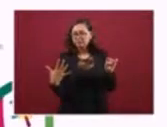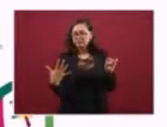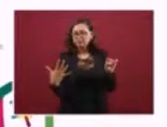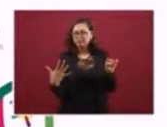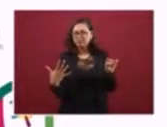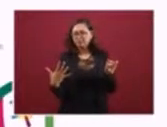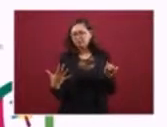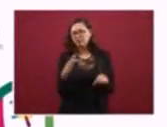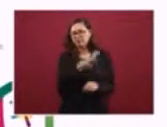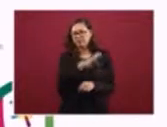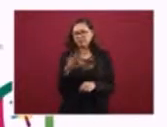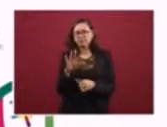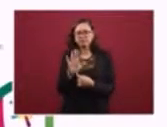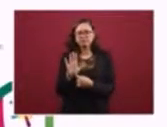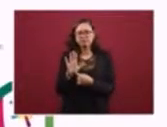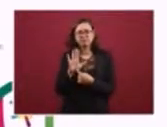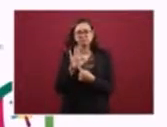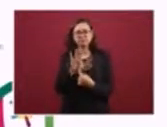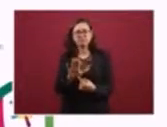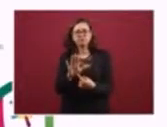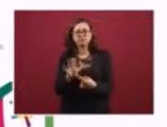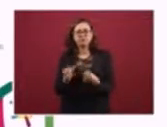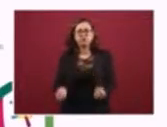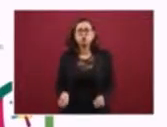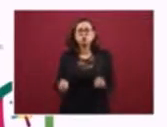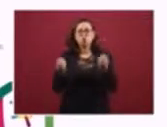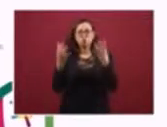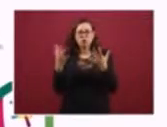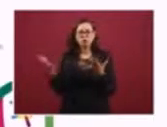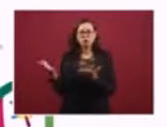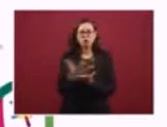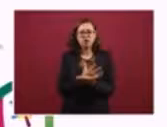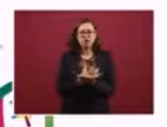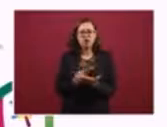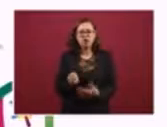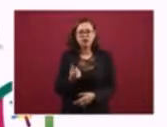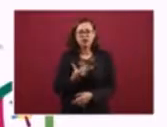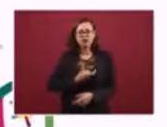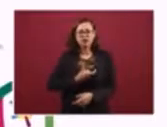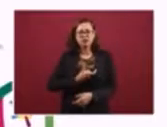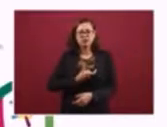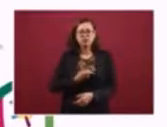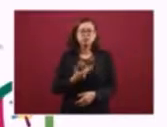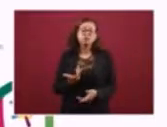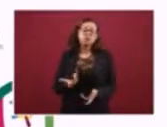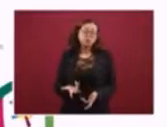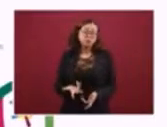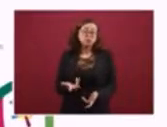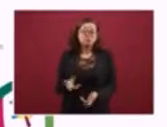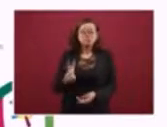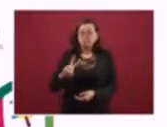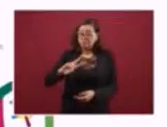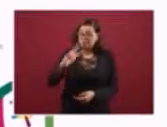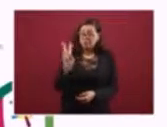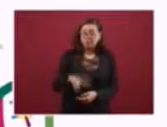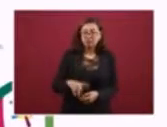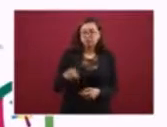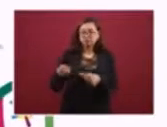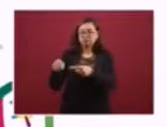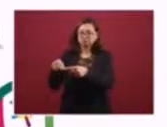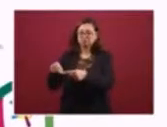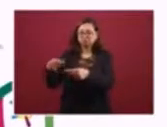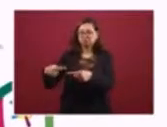como se manifestó el número de medallas y por mucho pues clima supera como decía a su momento los